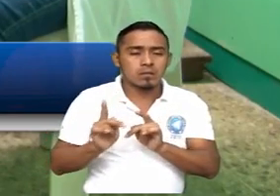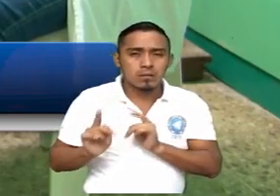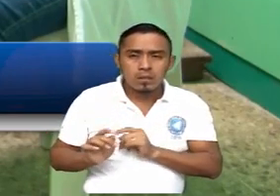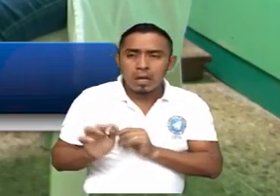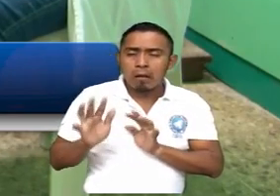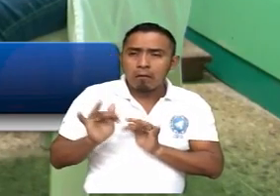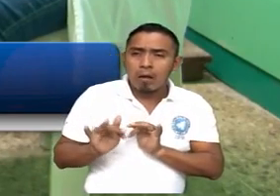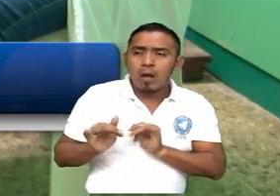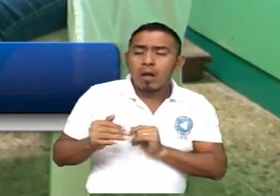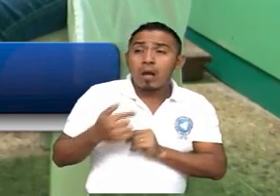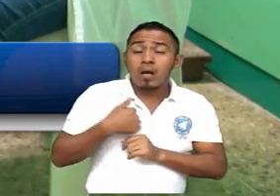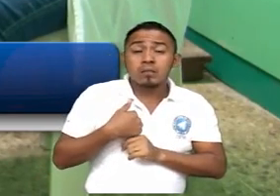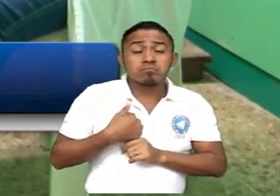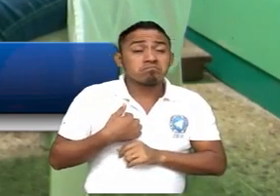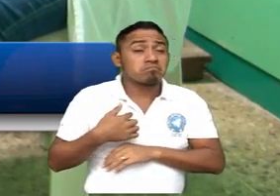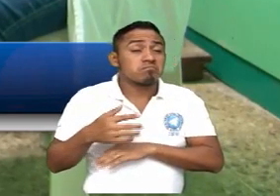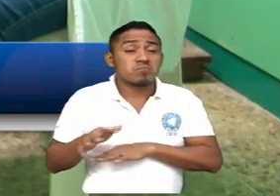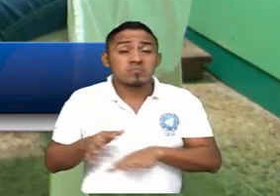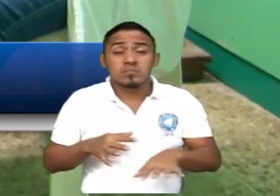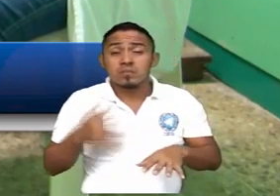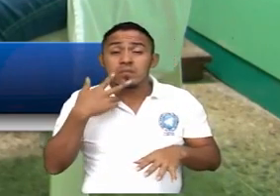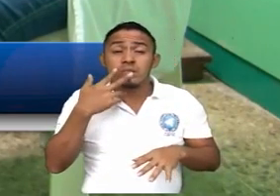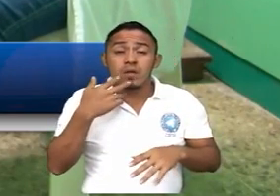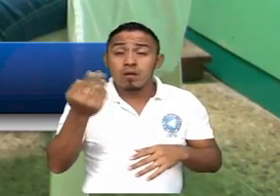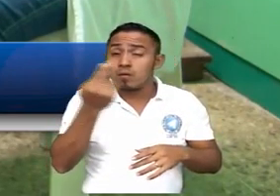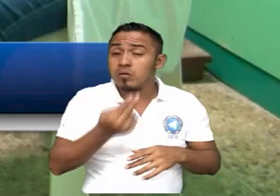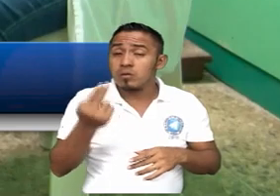de esto ya no va a usar lente. Mm.